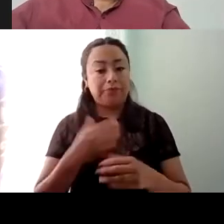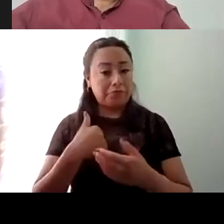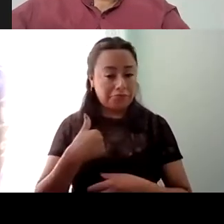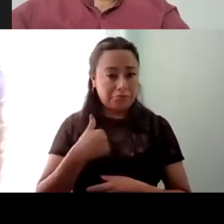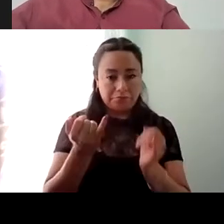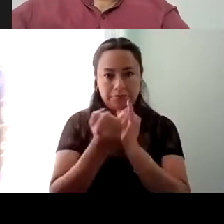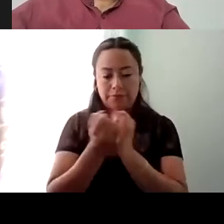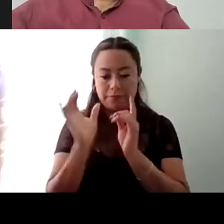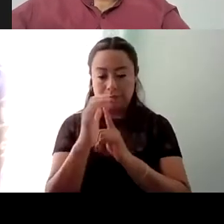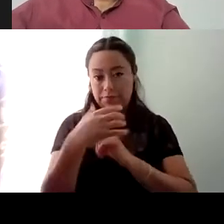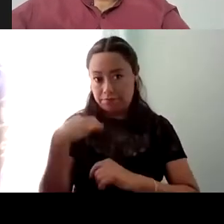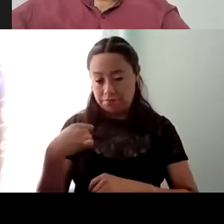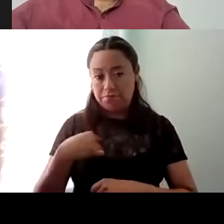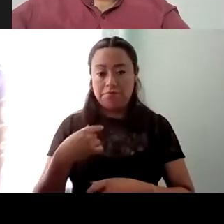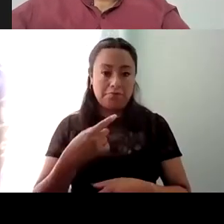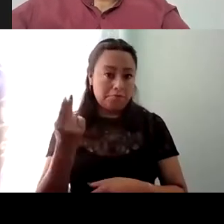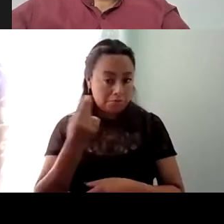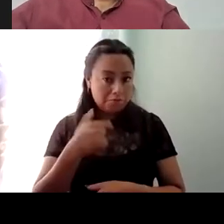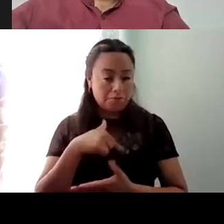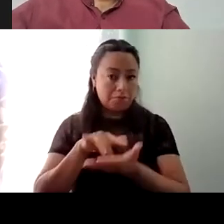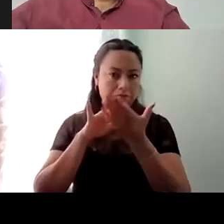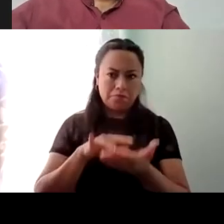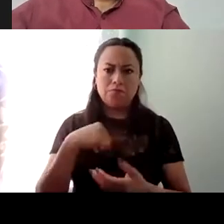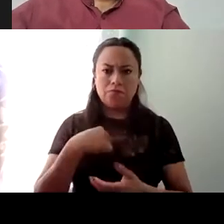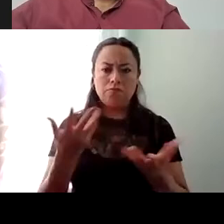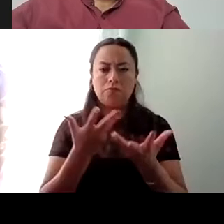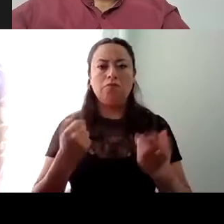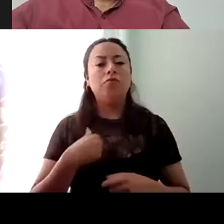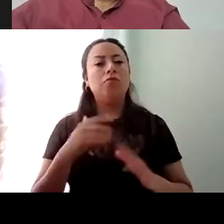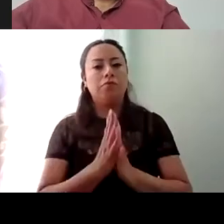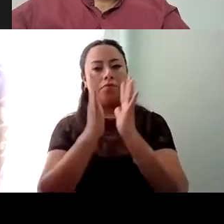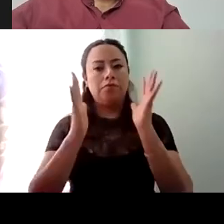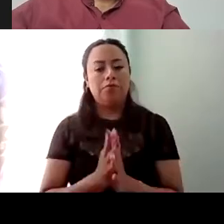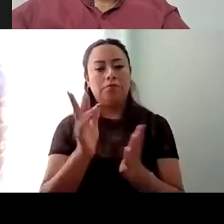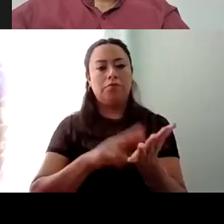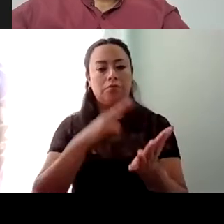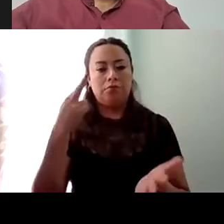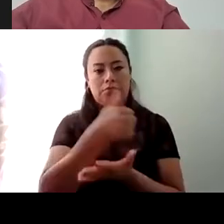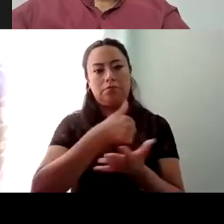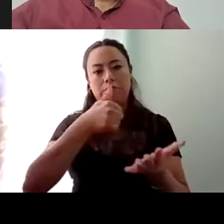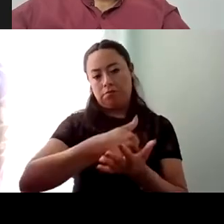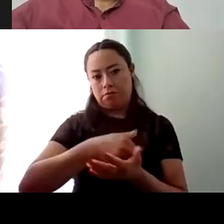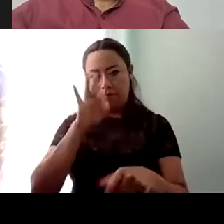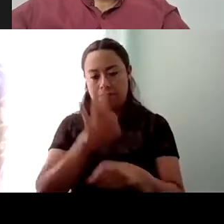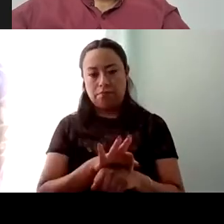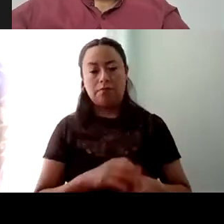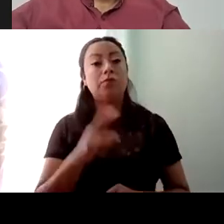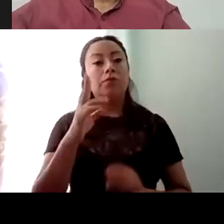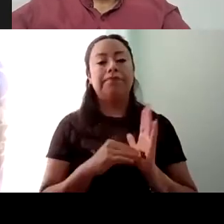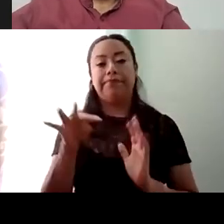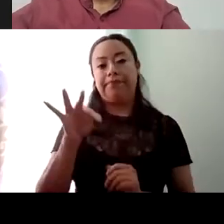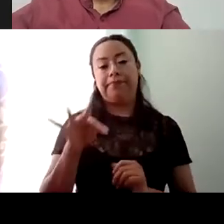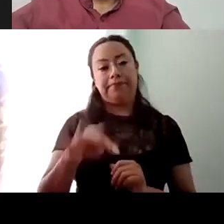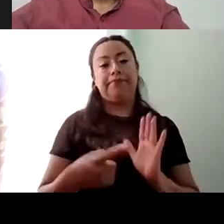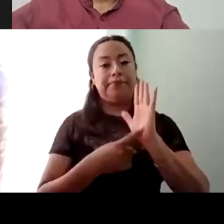requerido. También he participado en la revista Ciudad Defensora y en 2019, en la presentación del